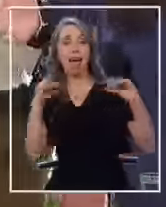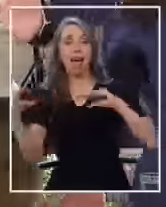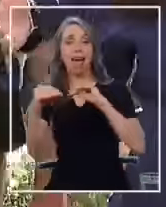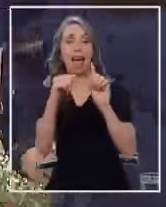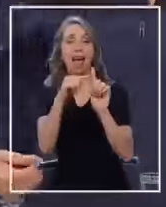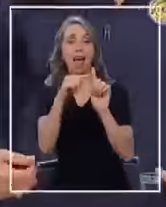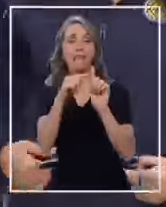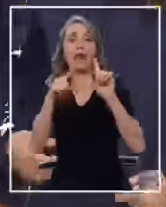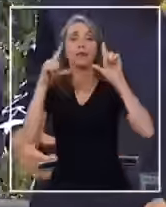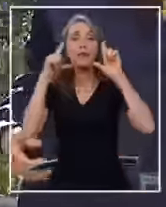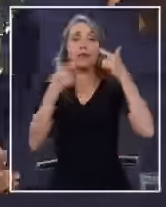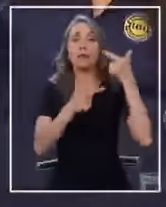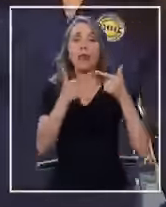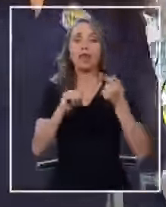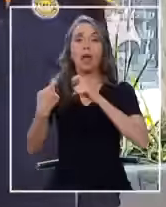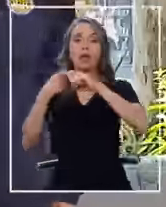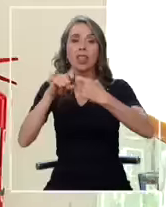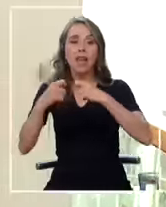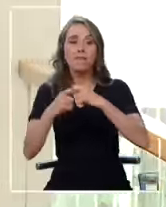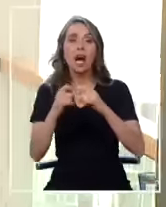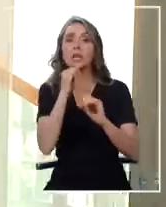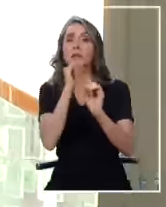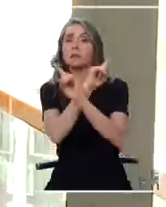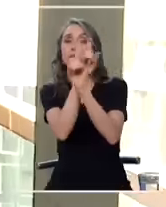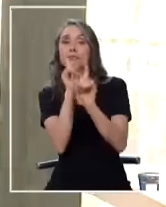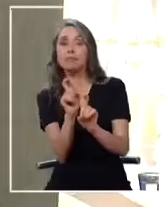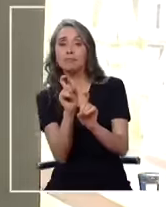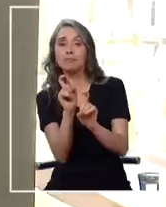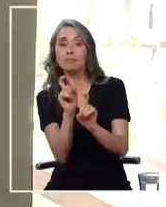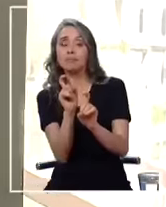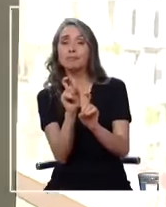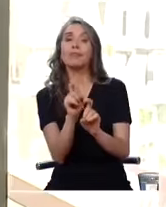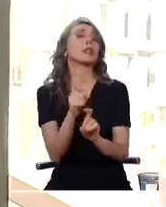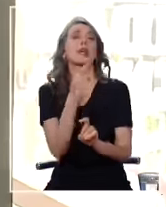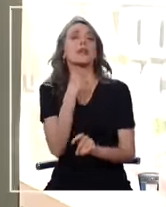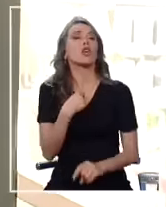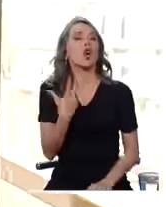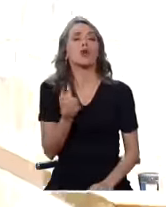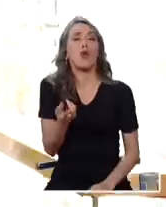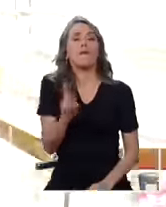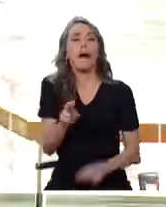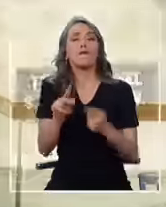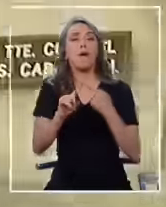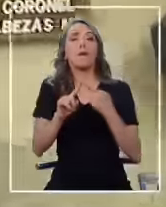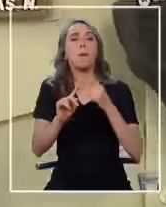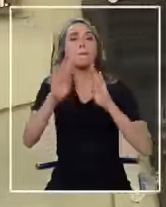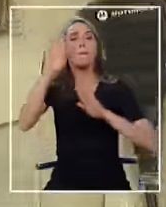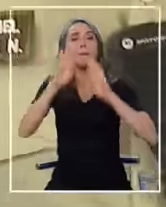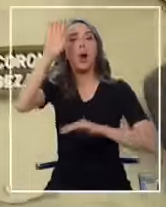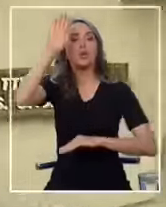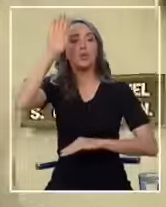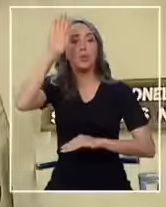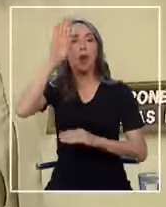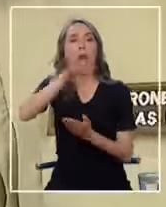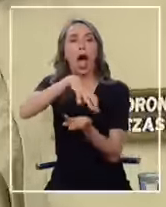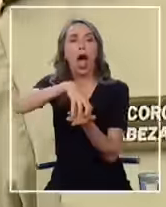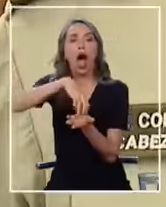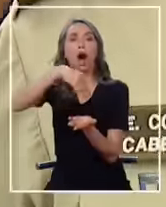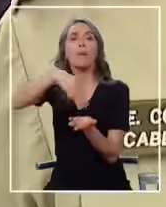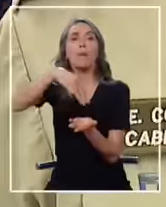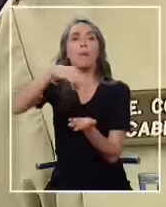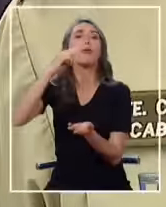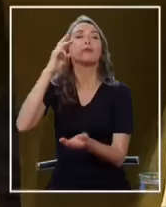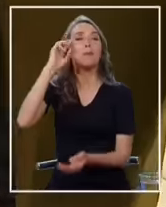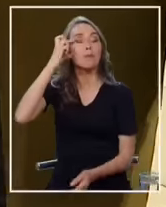últimos días, quien generó reacciones, debate e interrogantes tras descartar su repostulación en Providencia, el primer paso para iniciar la